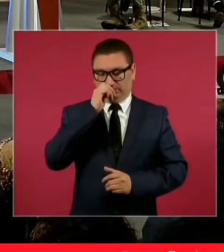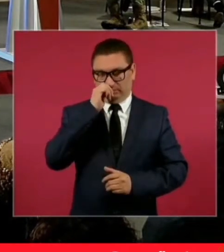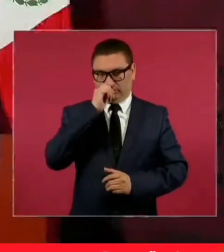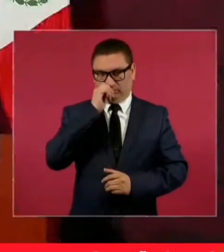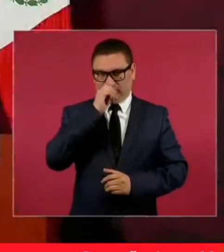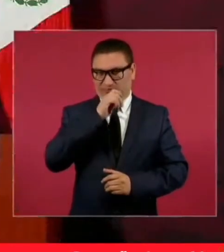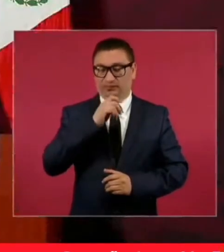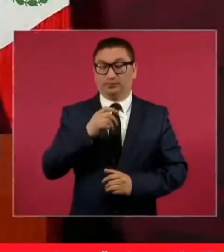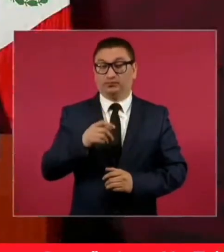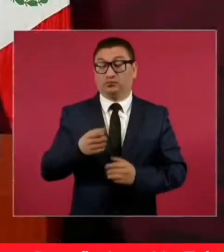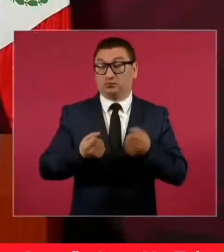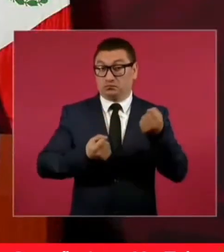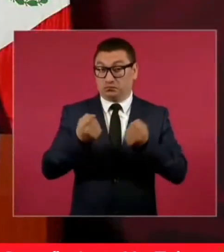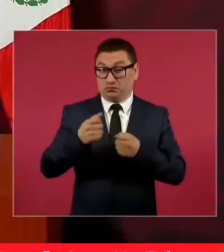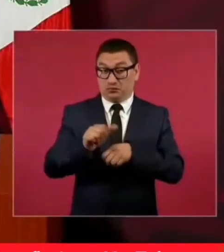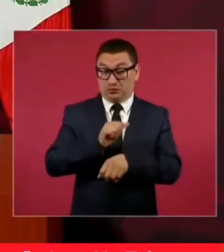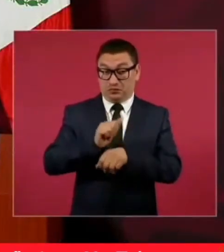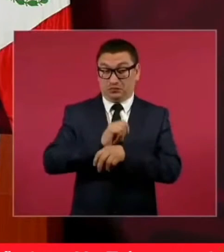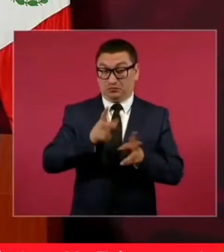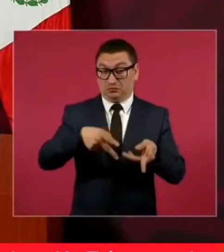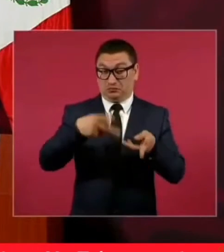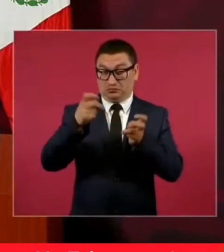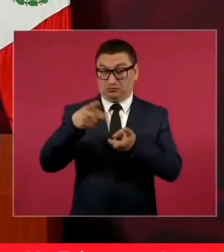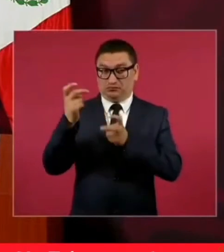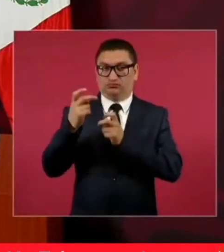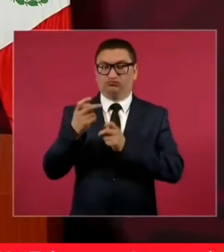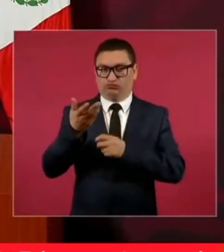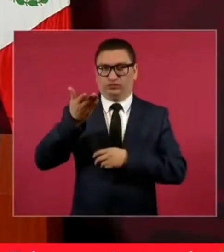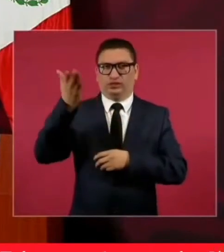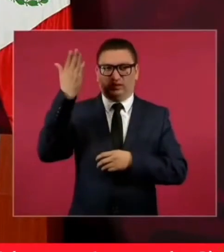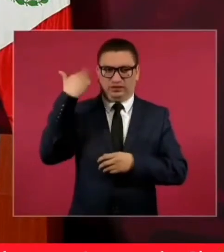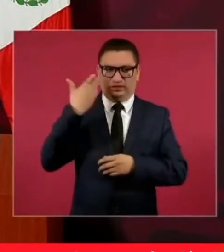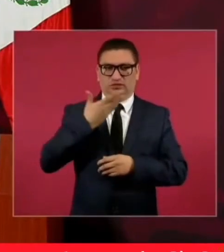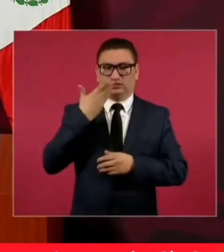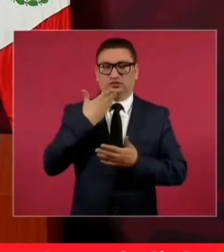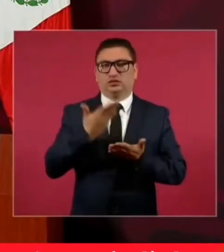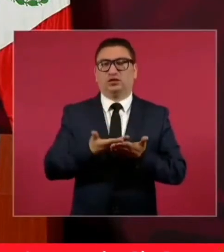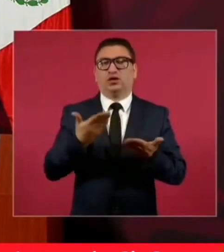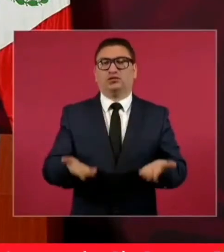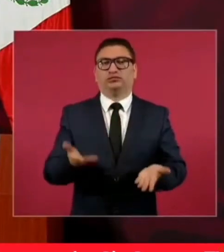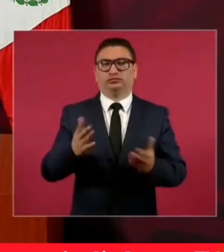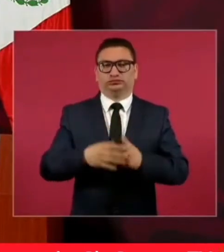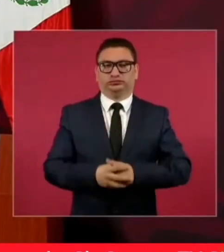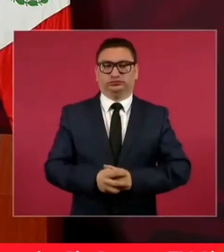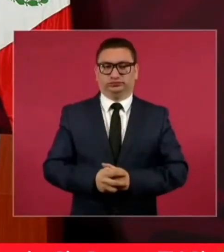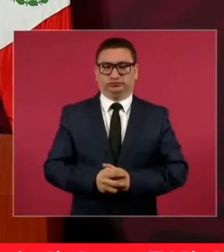Los vehículos que se robaban antes y los que se roban ahora,